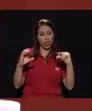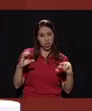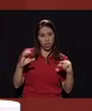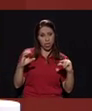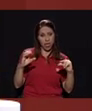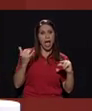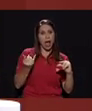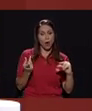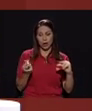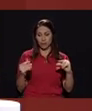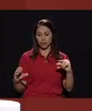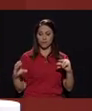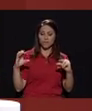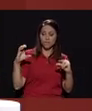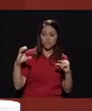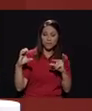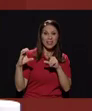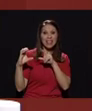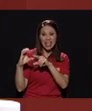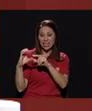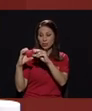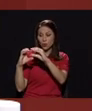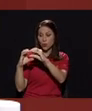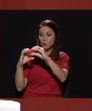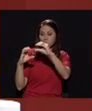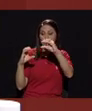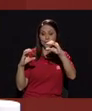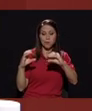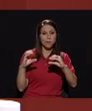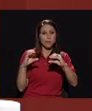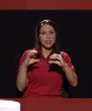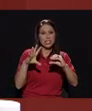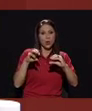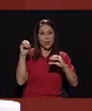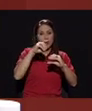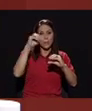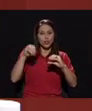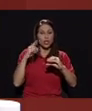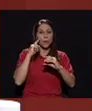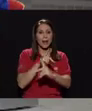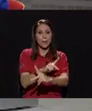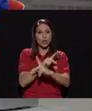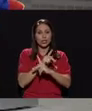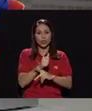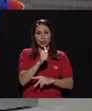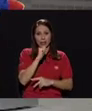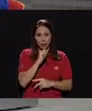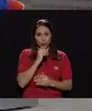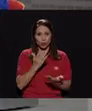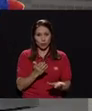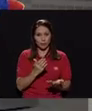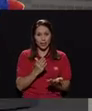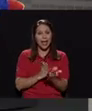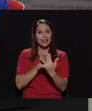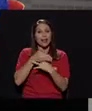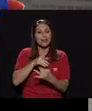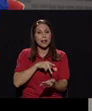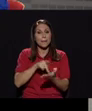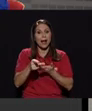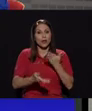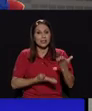pagaba, pero además de eso que se paga, el 50% va para protección del recurso hídrico, a través del pago de